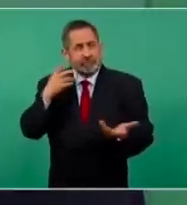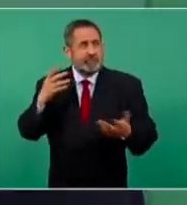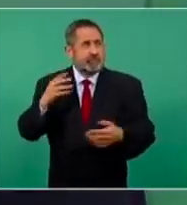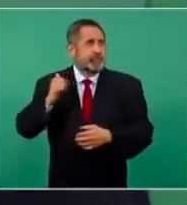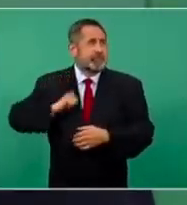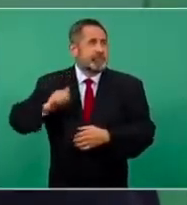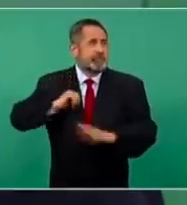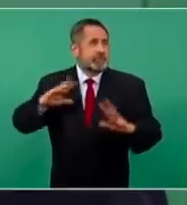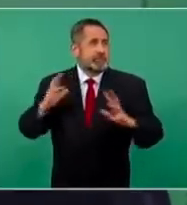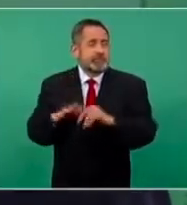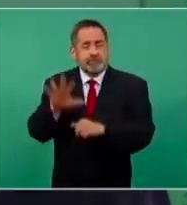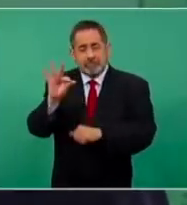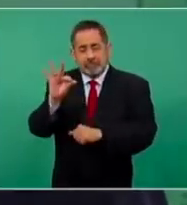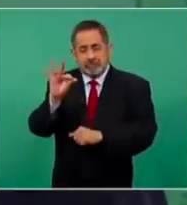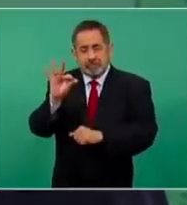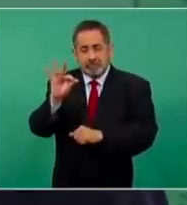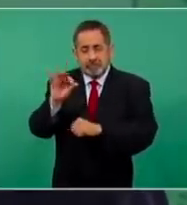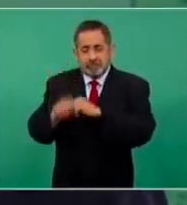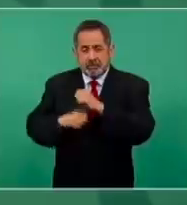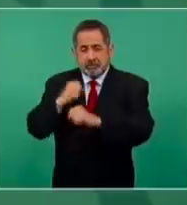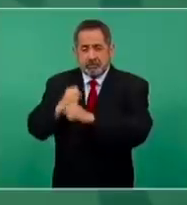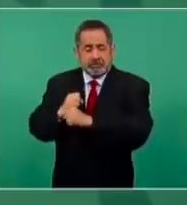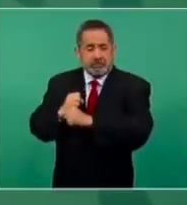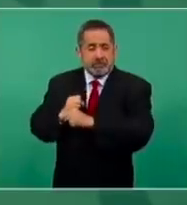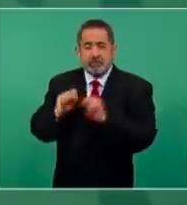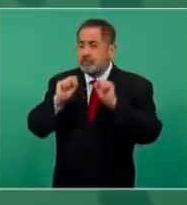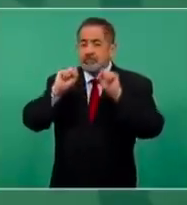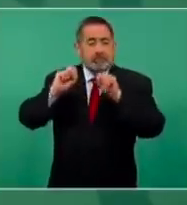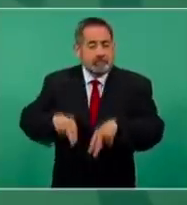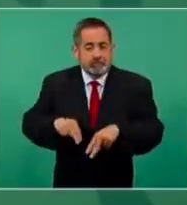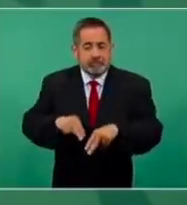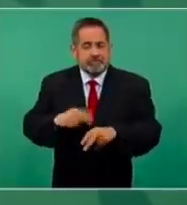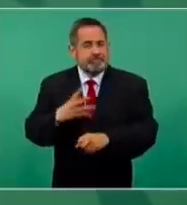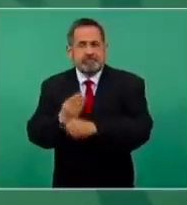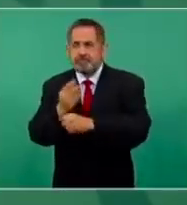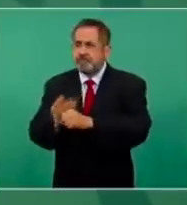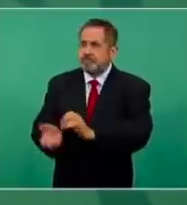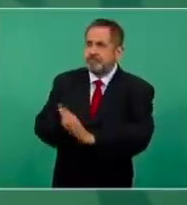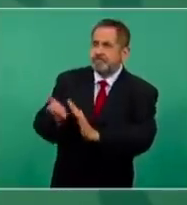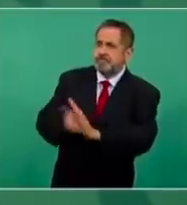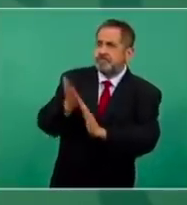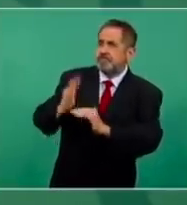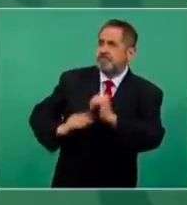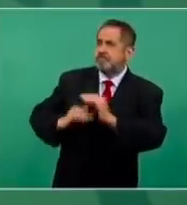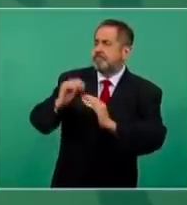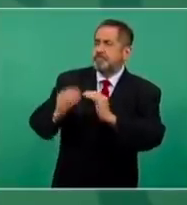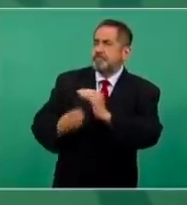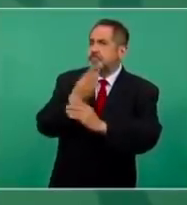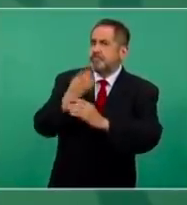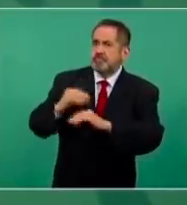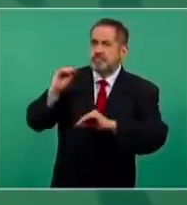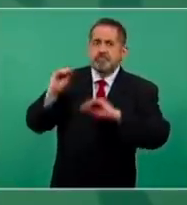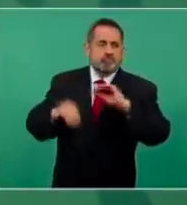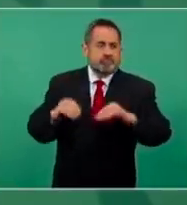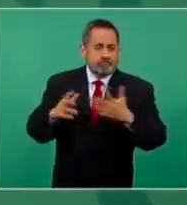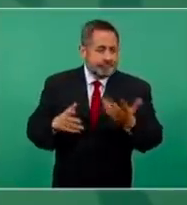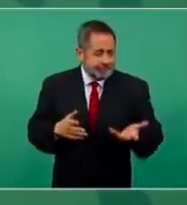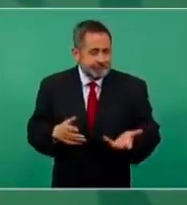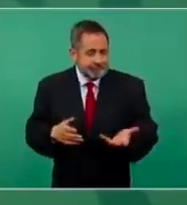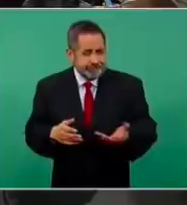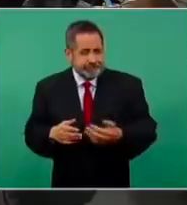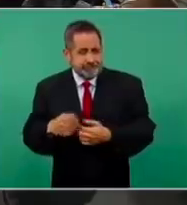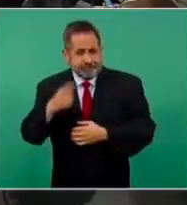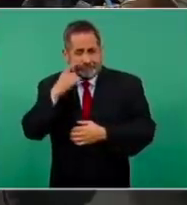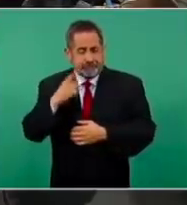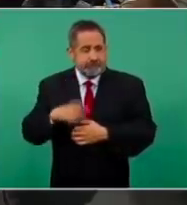40 años sin construir una nueva refinería, de 129